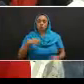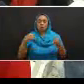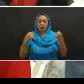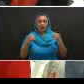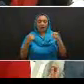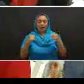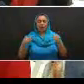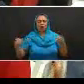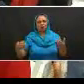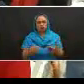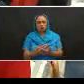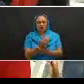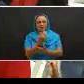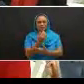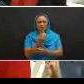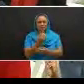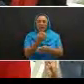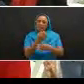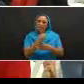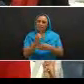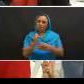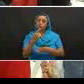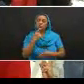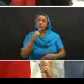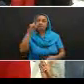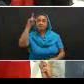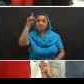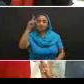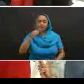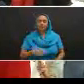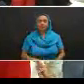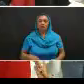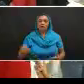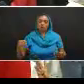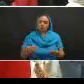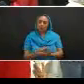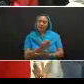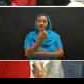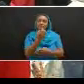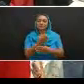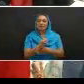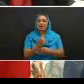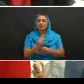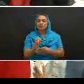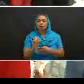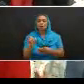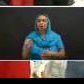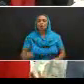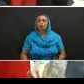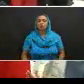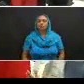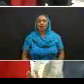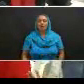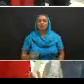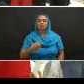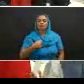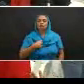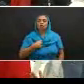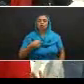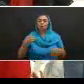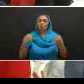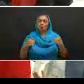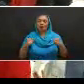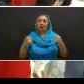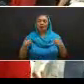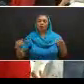amado, yo hago nuevas las cosas, nuevas las cosas. Recibe la novedad